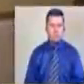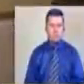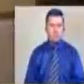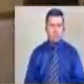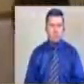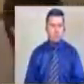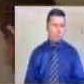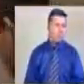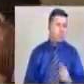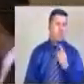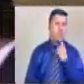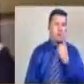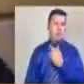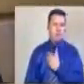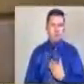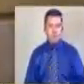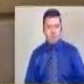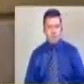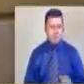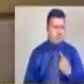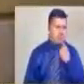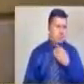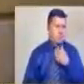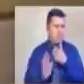Déjeme decirle, señor Presidente,